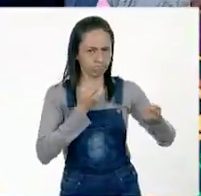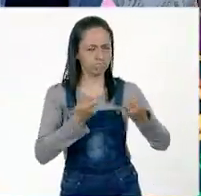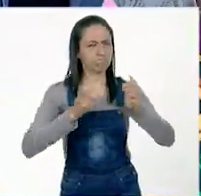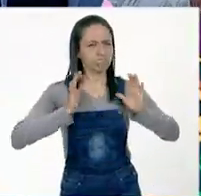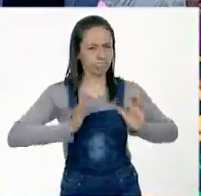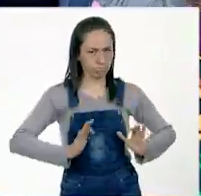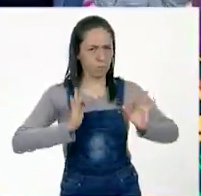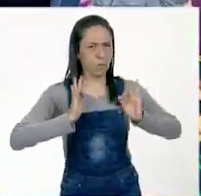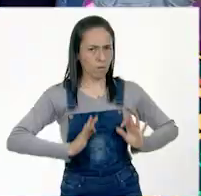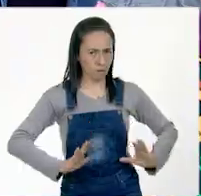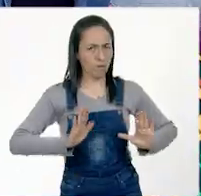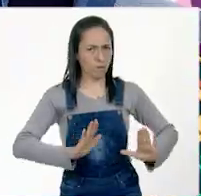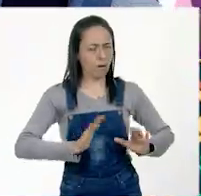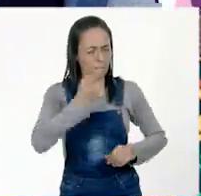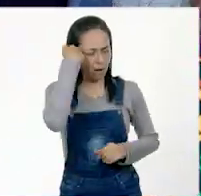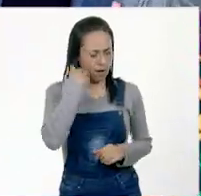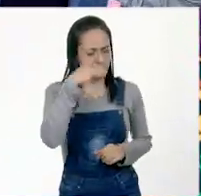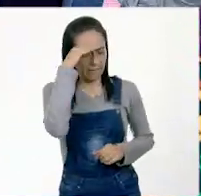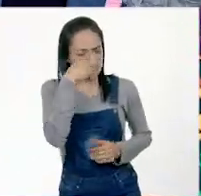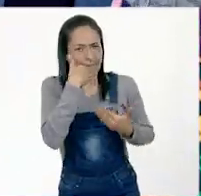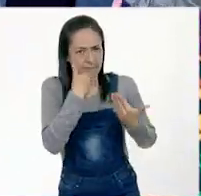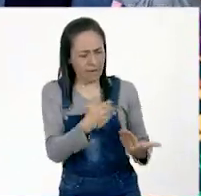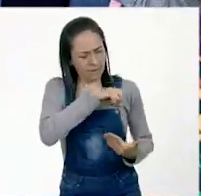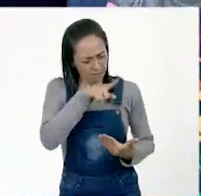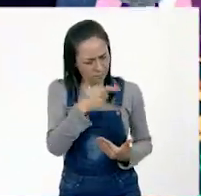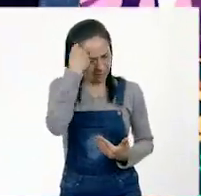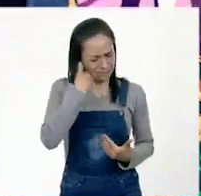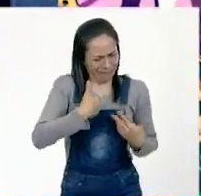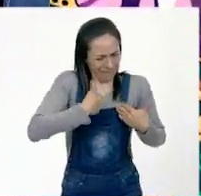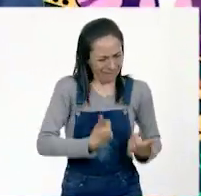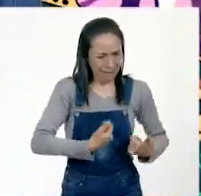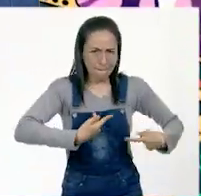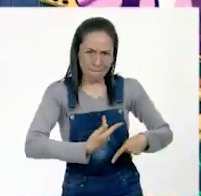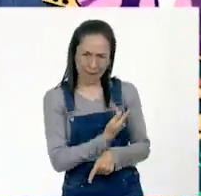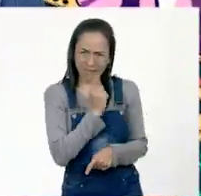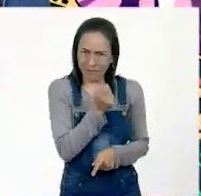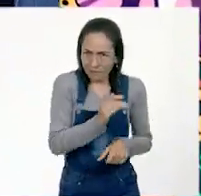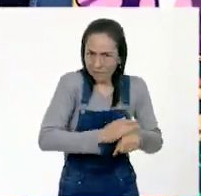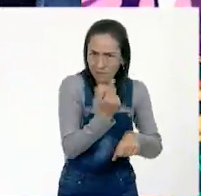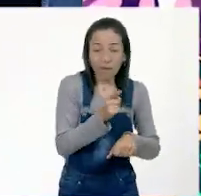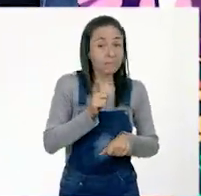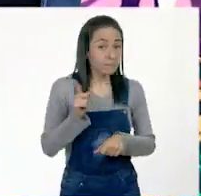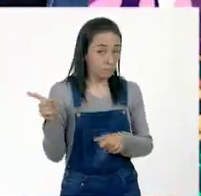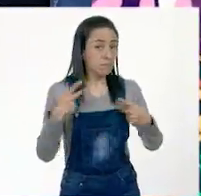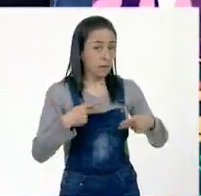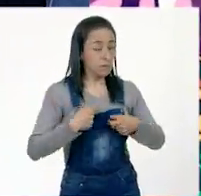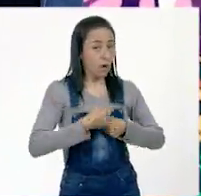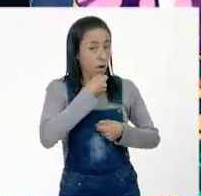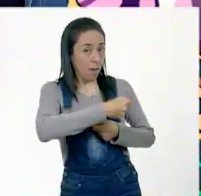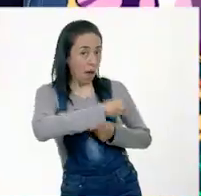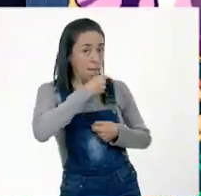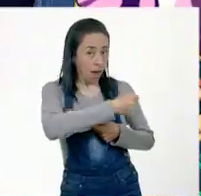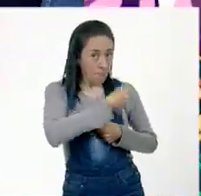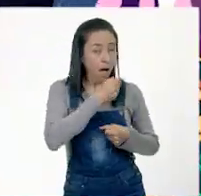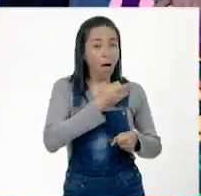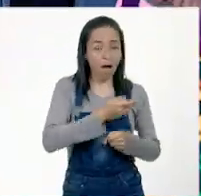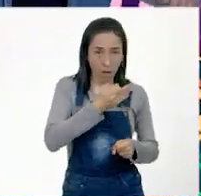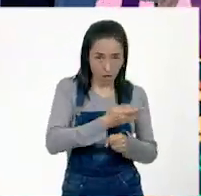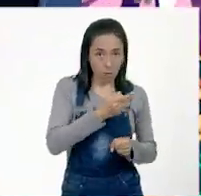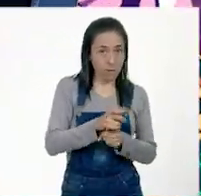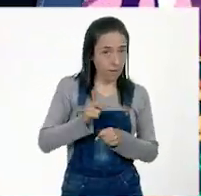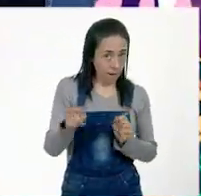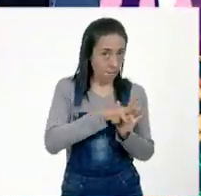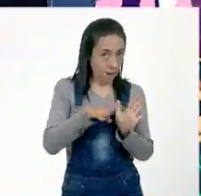es lo que está pasando. El reportero está un poco agitado, pero poco a poco ha ido volviendo a la